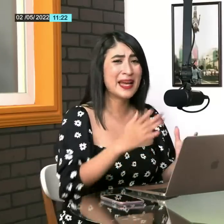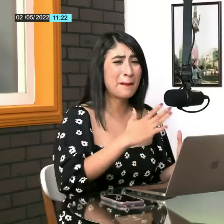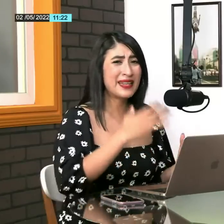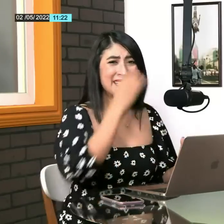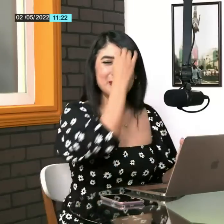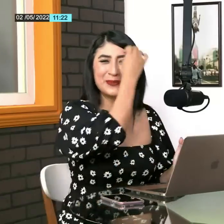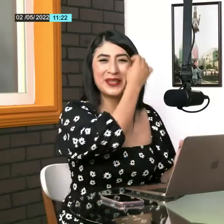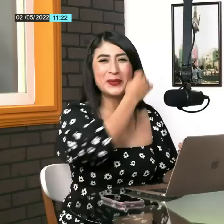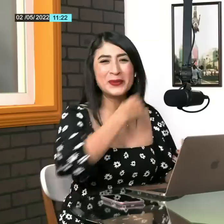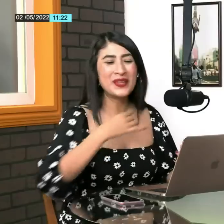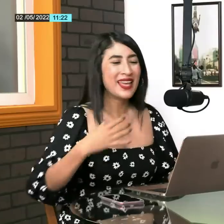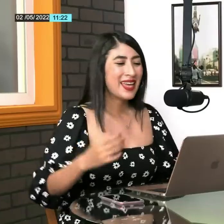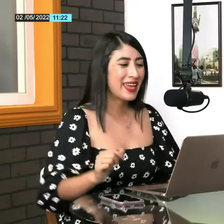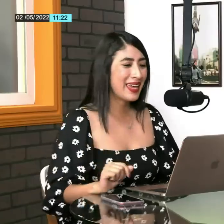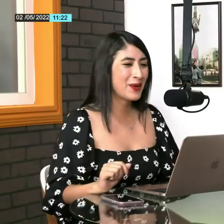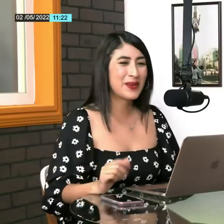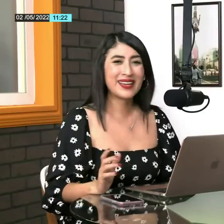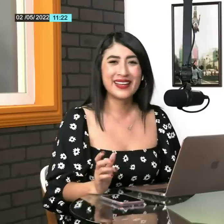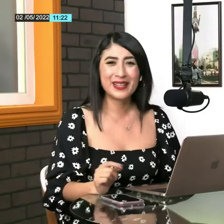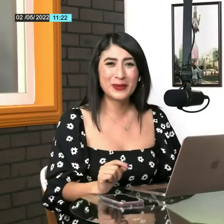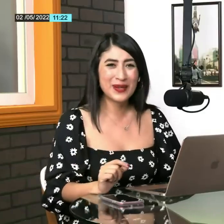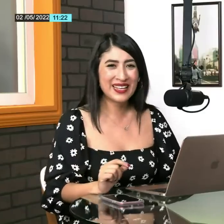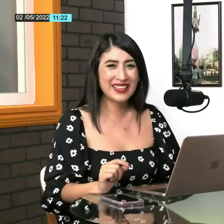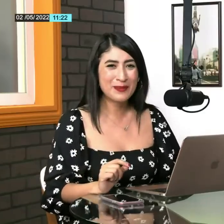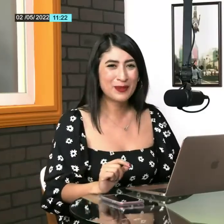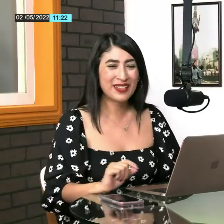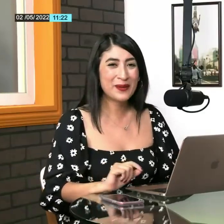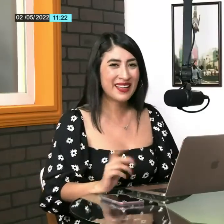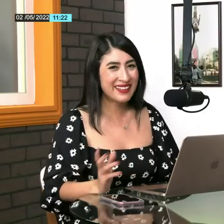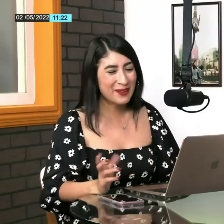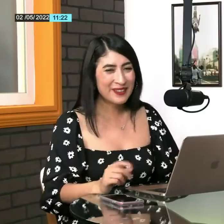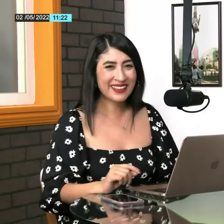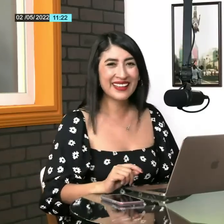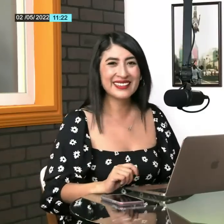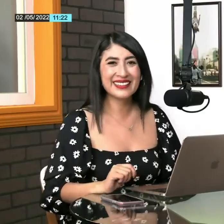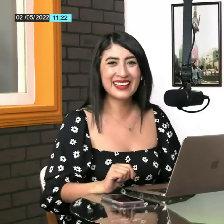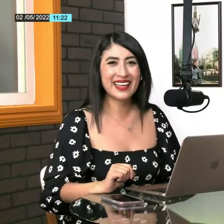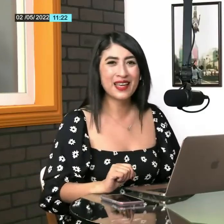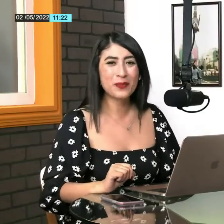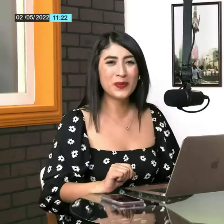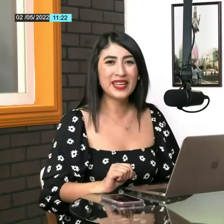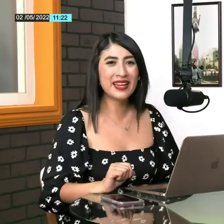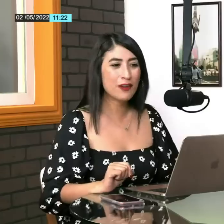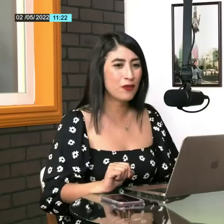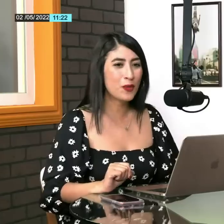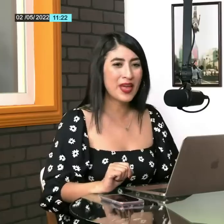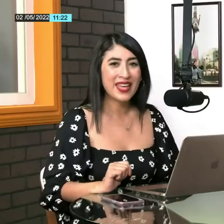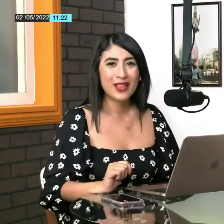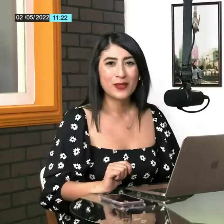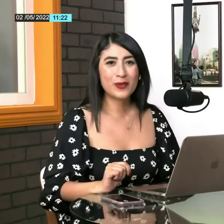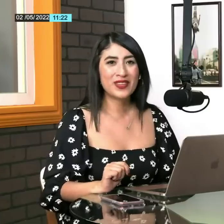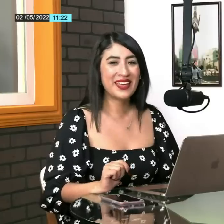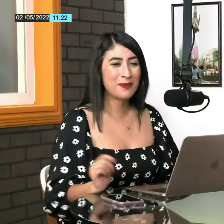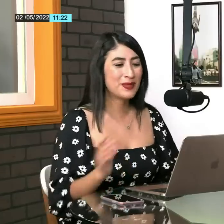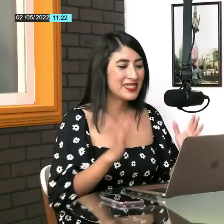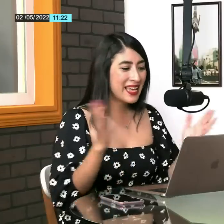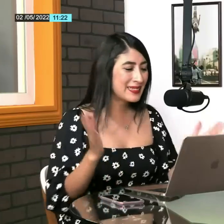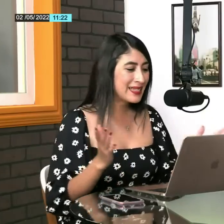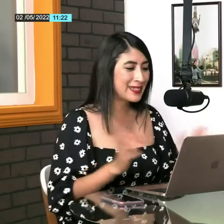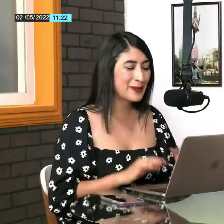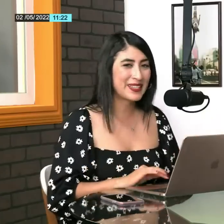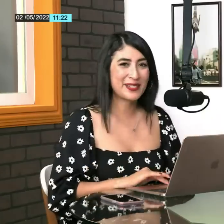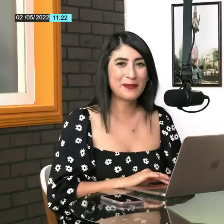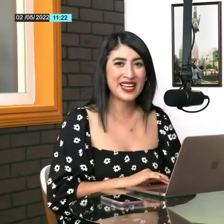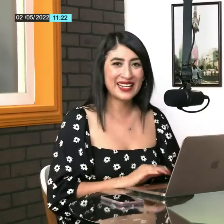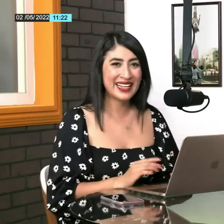críticas apenas vi un una caricatura del monero calderón que publiqué en reforma donde pues ya